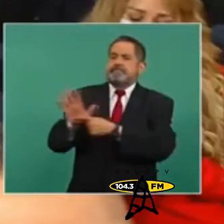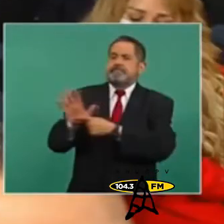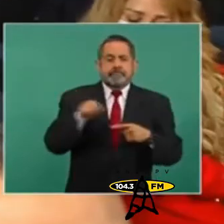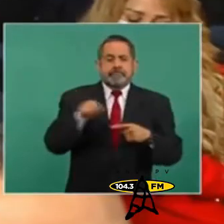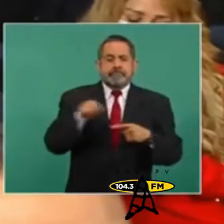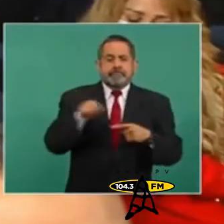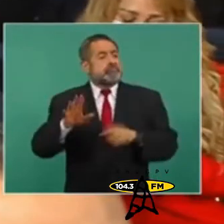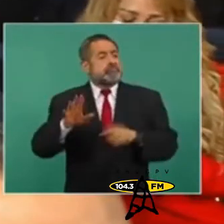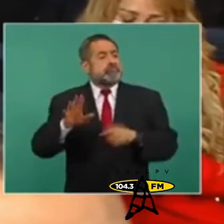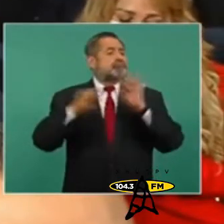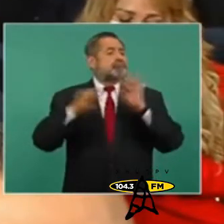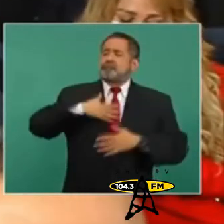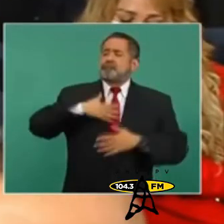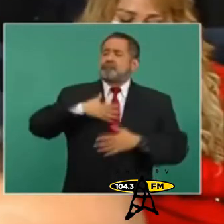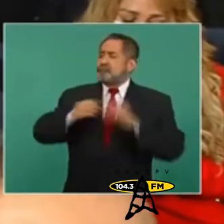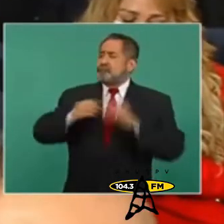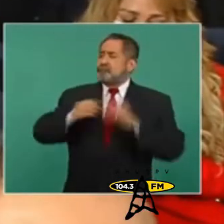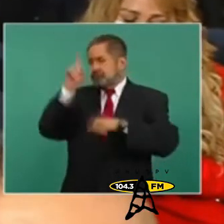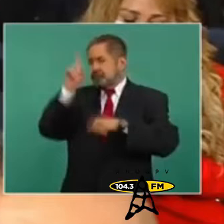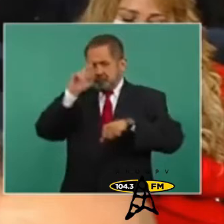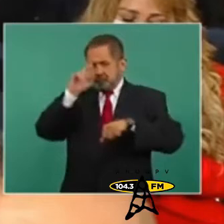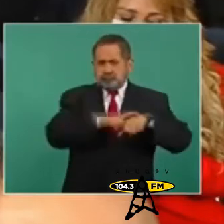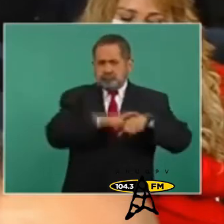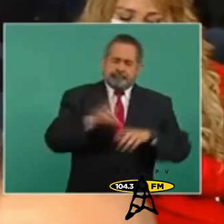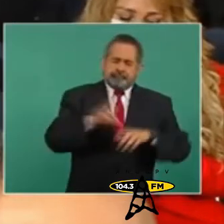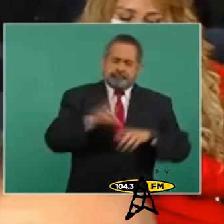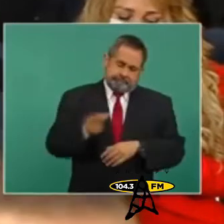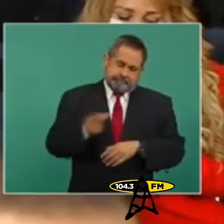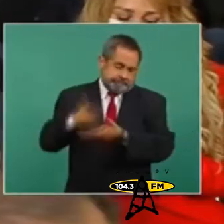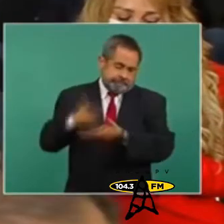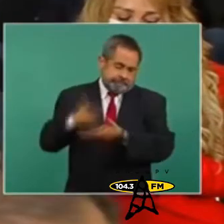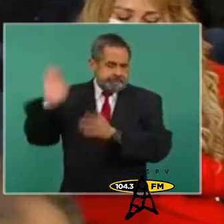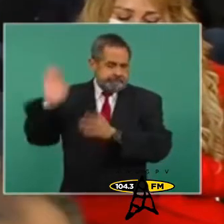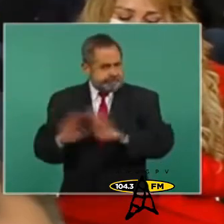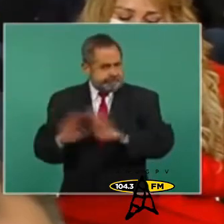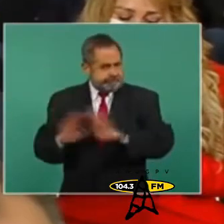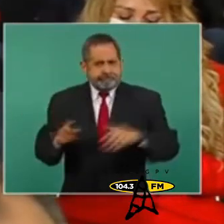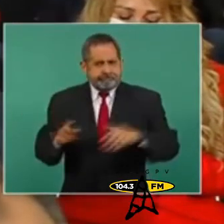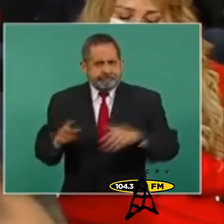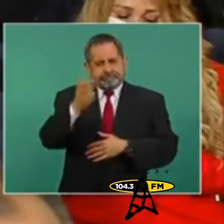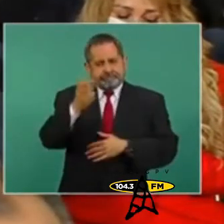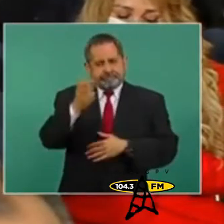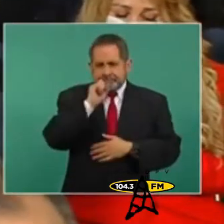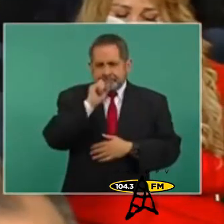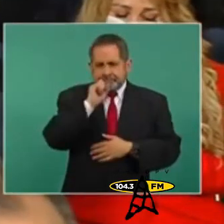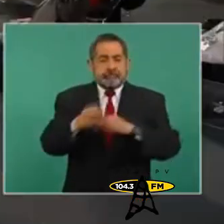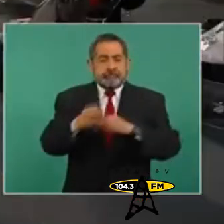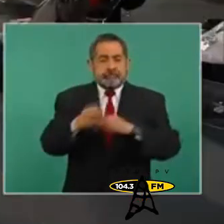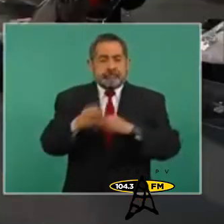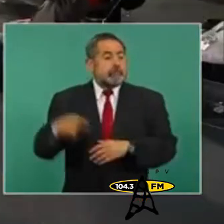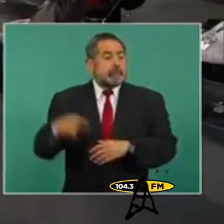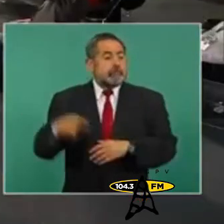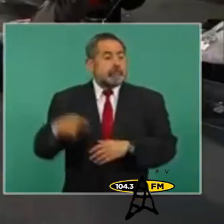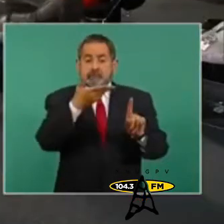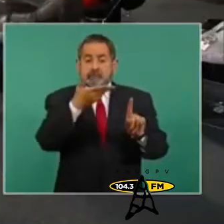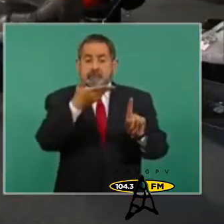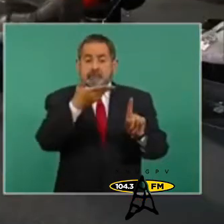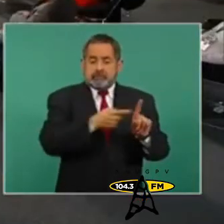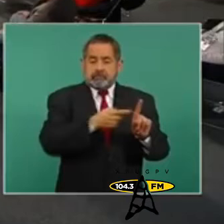recordemos el derrumbe que se dio en Sereno, en ese desarrollo que está ubicado justamente